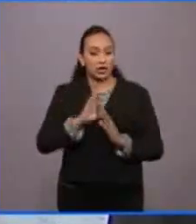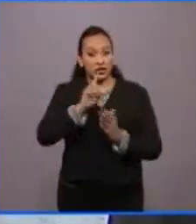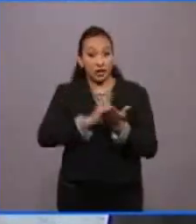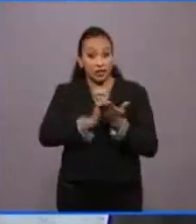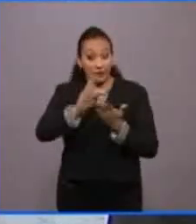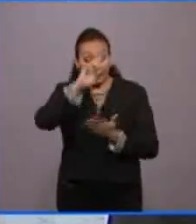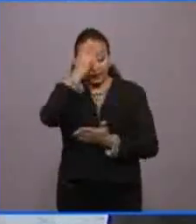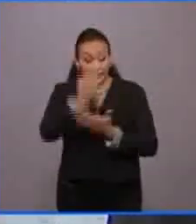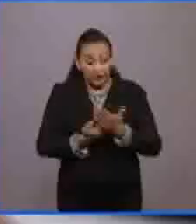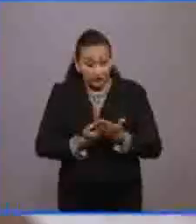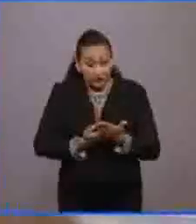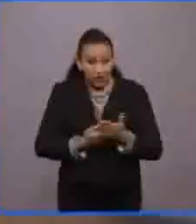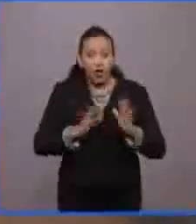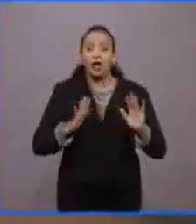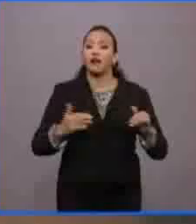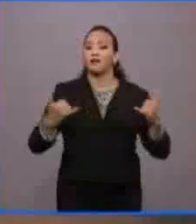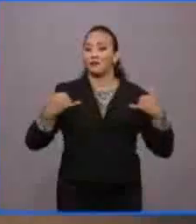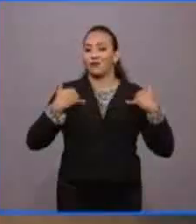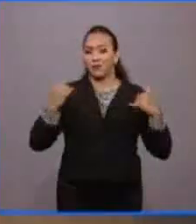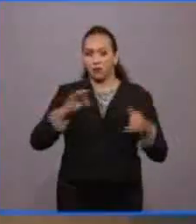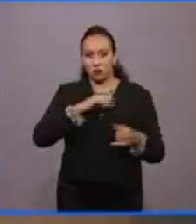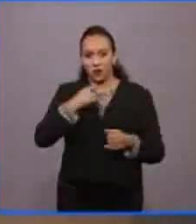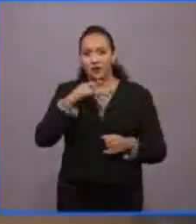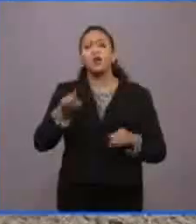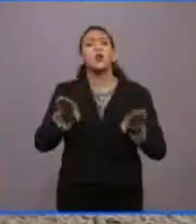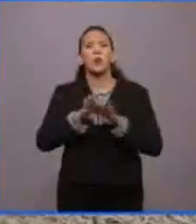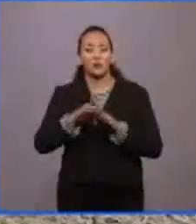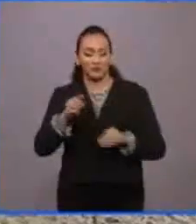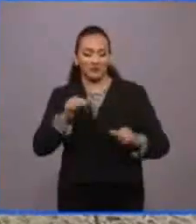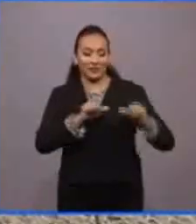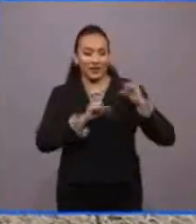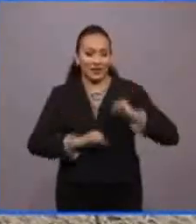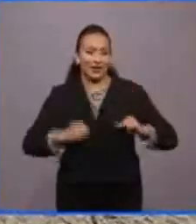derechos haya sido violentado, la Defensoría Pública ofrece